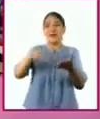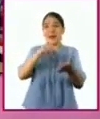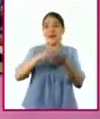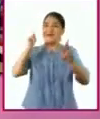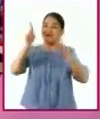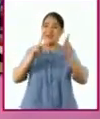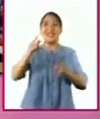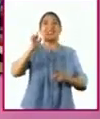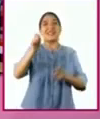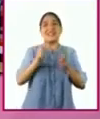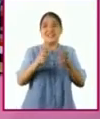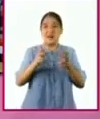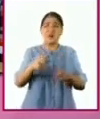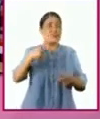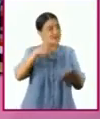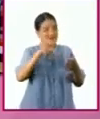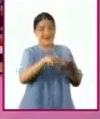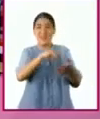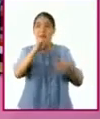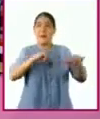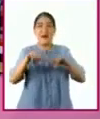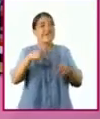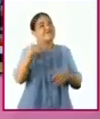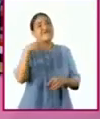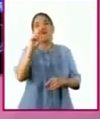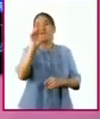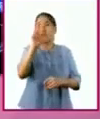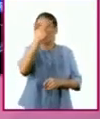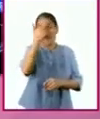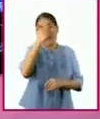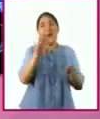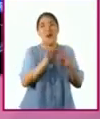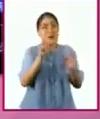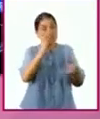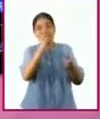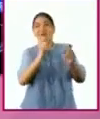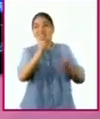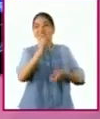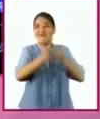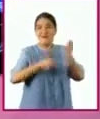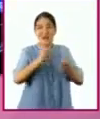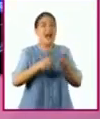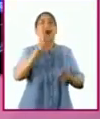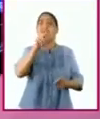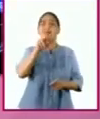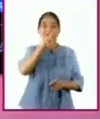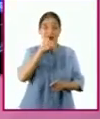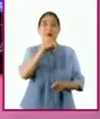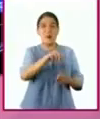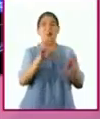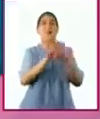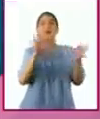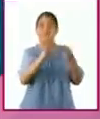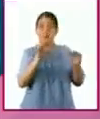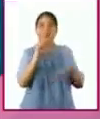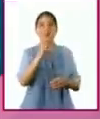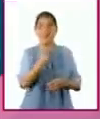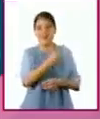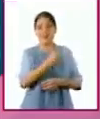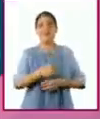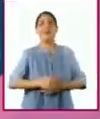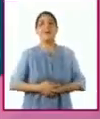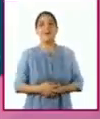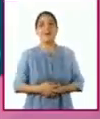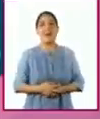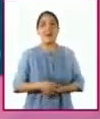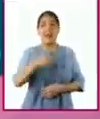con exactitud cómo interpretar los elementos de los mapas. No te preocupes, con esto te acordarás. Un mapa no solo